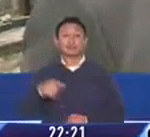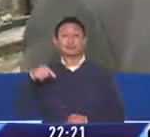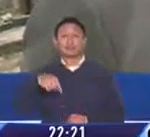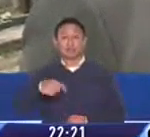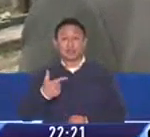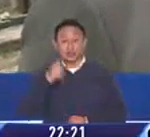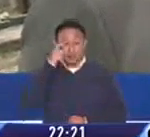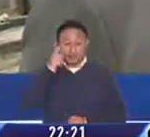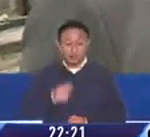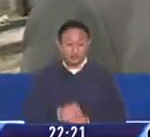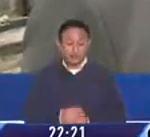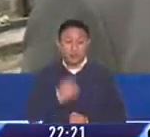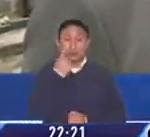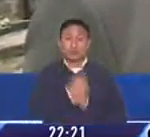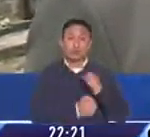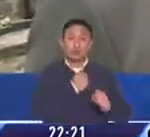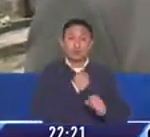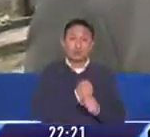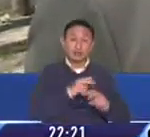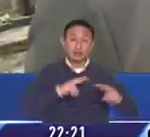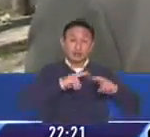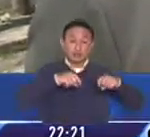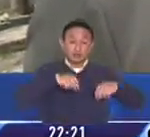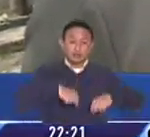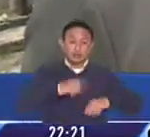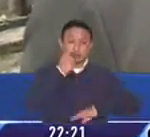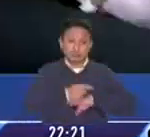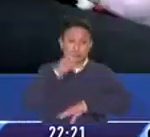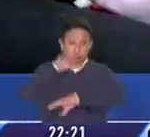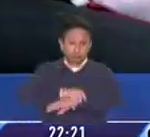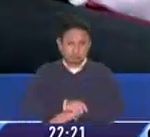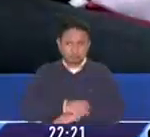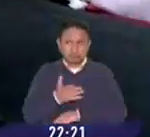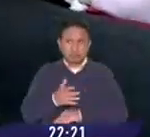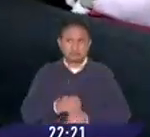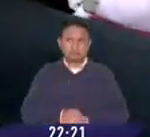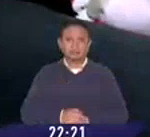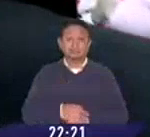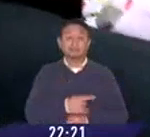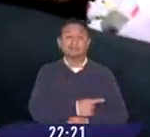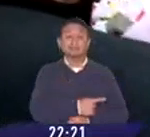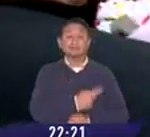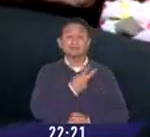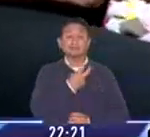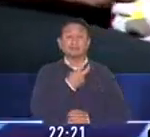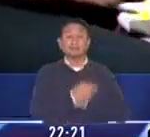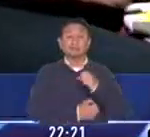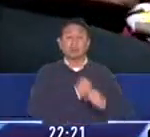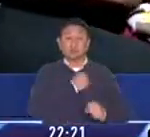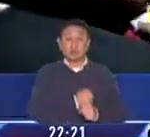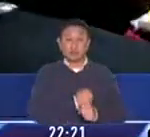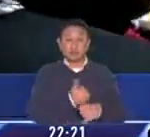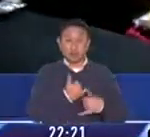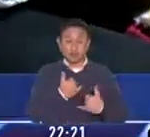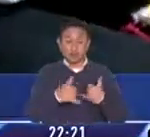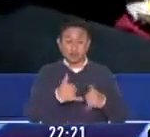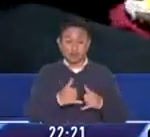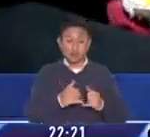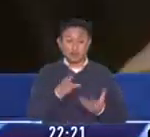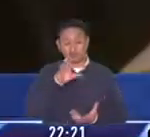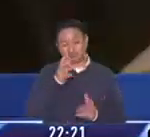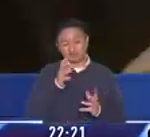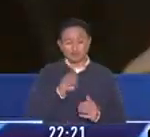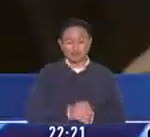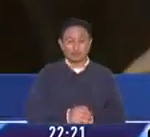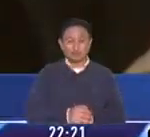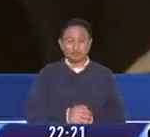en la fiscalía ya un año de investigación y no hay orden de captura. La menor acabó de cumplir 12 años y en vez de estar jugando con muñecas,